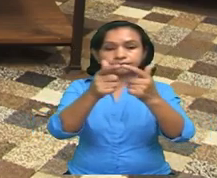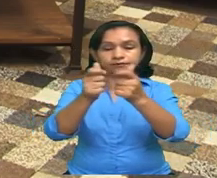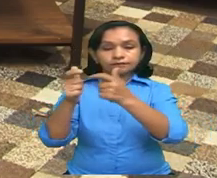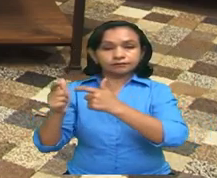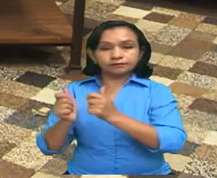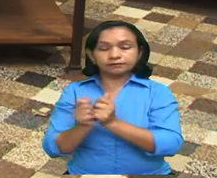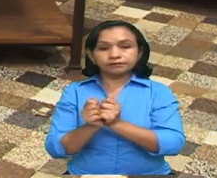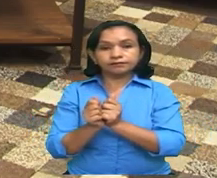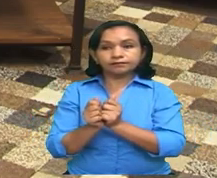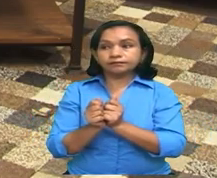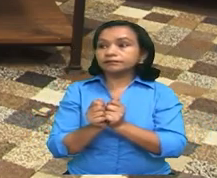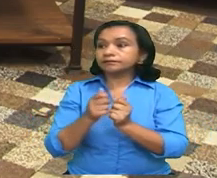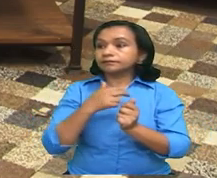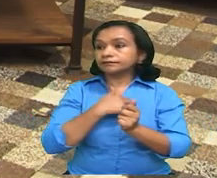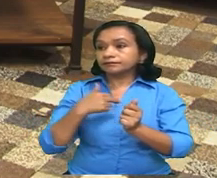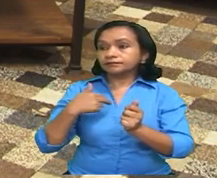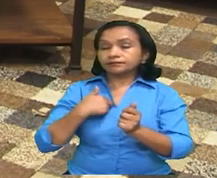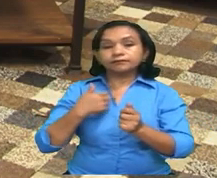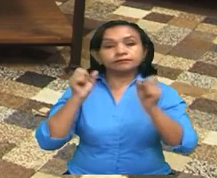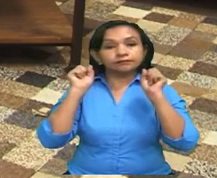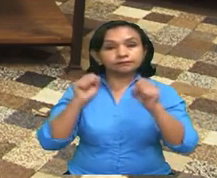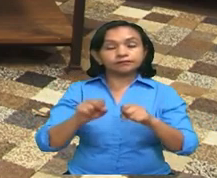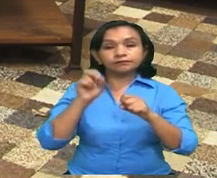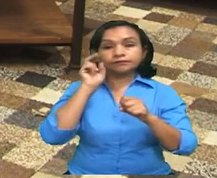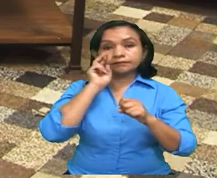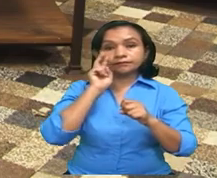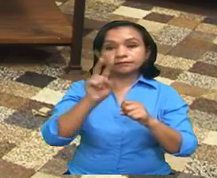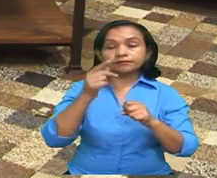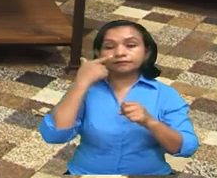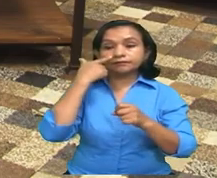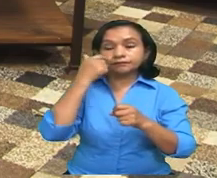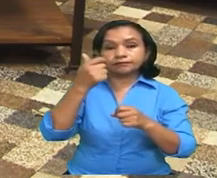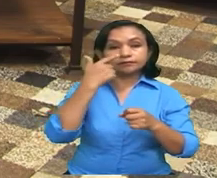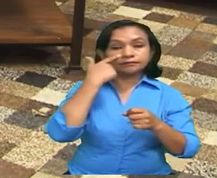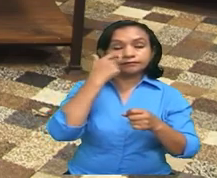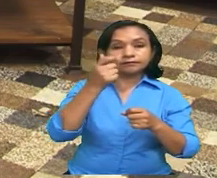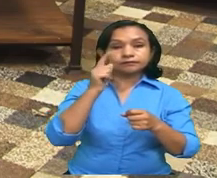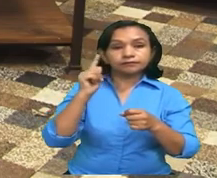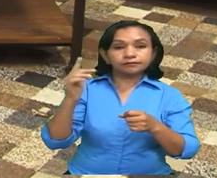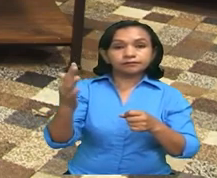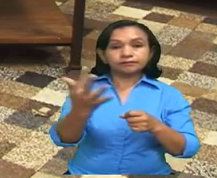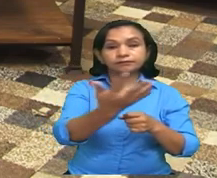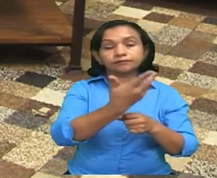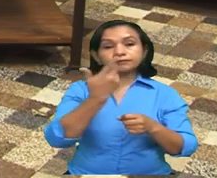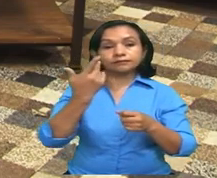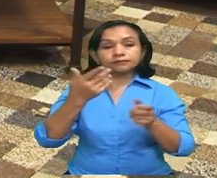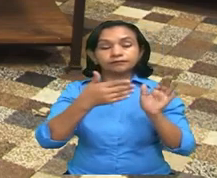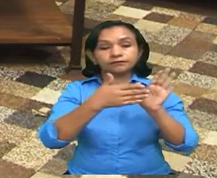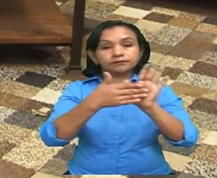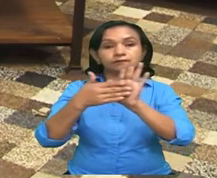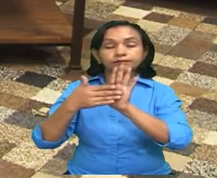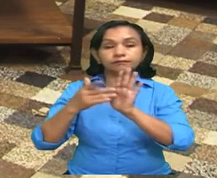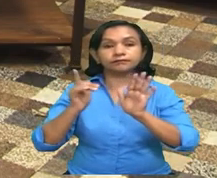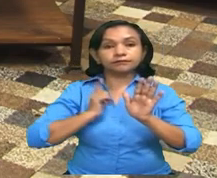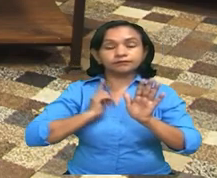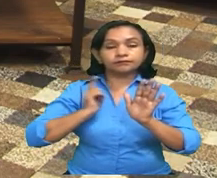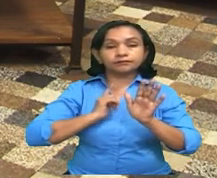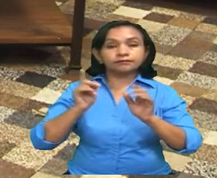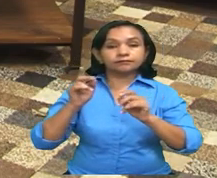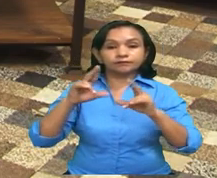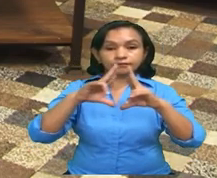los medios internacionales. Luego de lo que fue la inauguración de la feria el día 6, salieron a sus posturas,